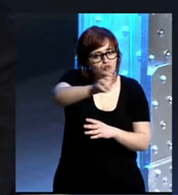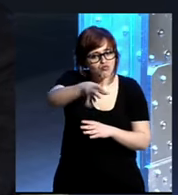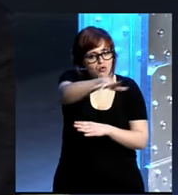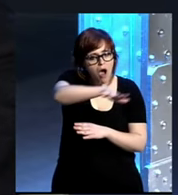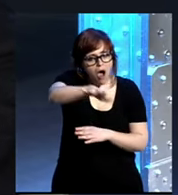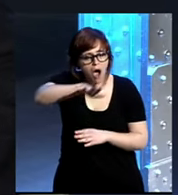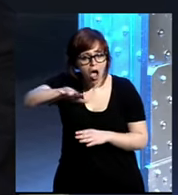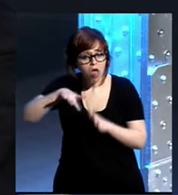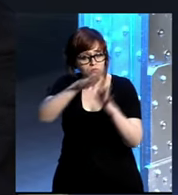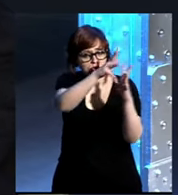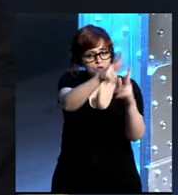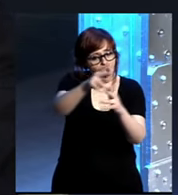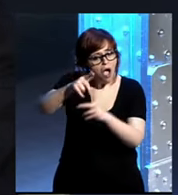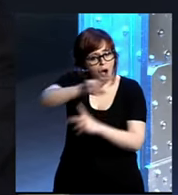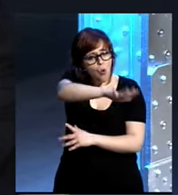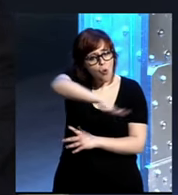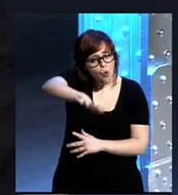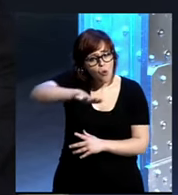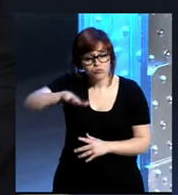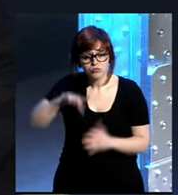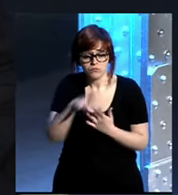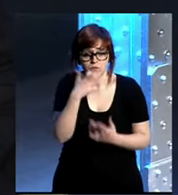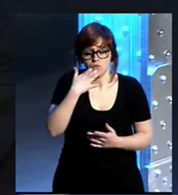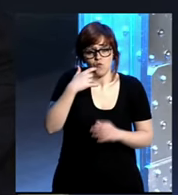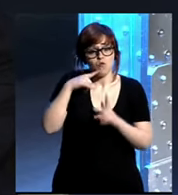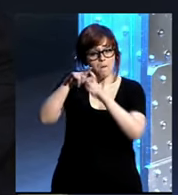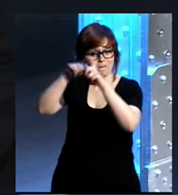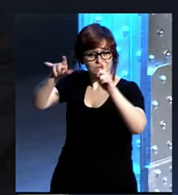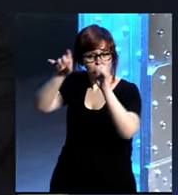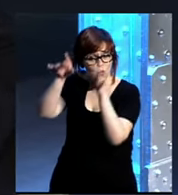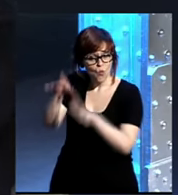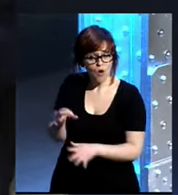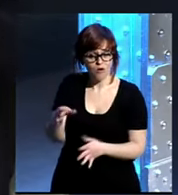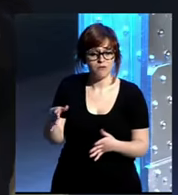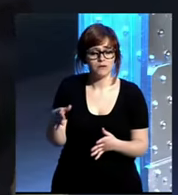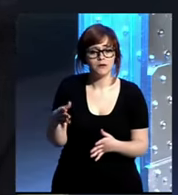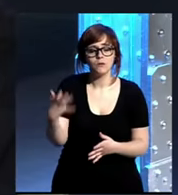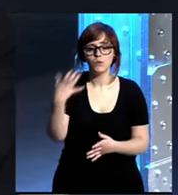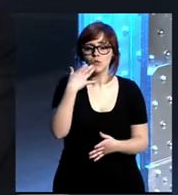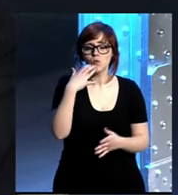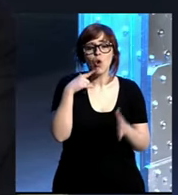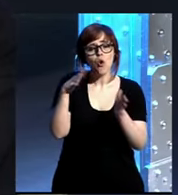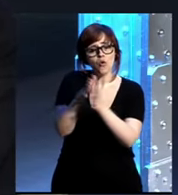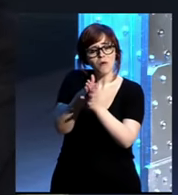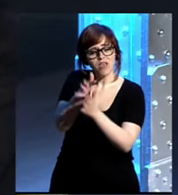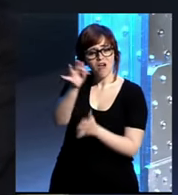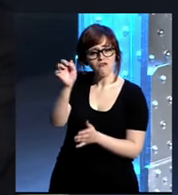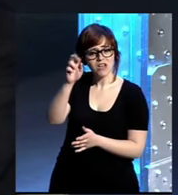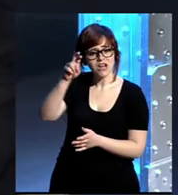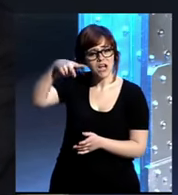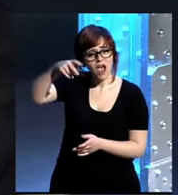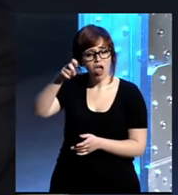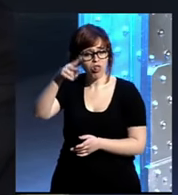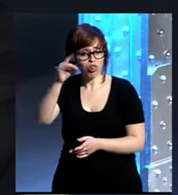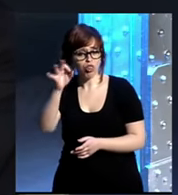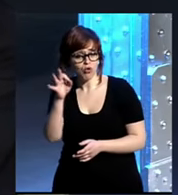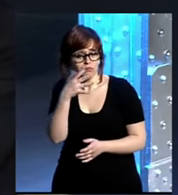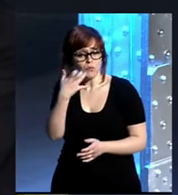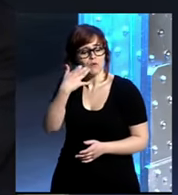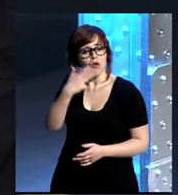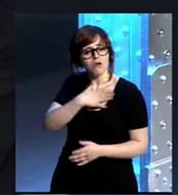partes de la administración. Pasa igual con las compañías. Si mi compañero Fernando, que está ahí, quiere vender solo la parte de